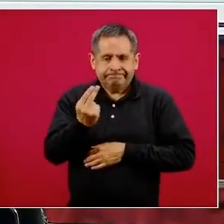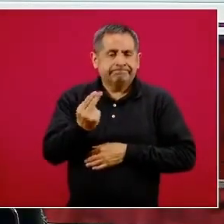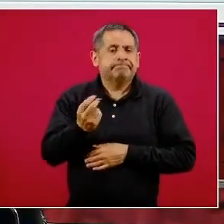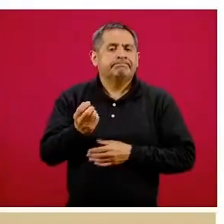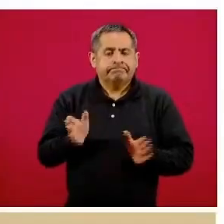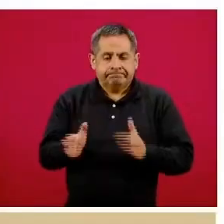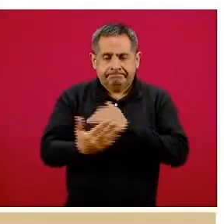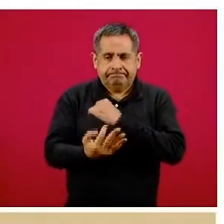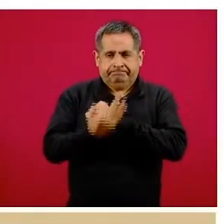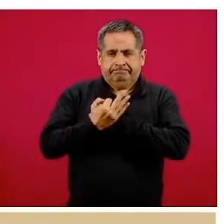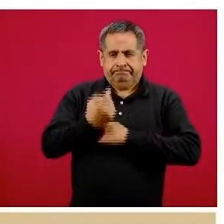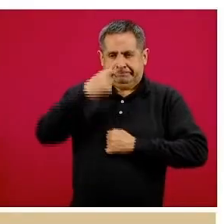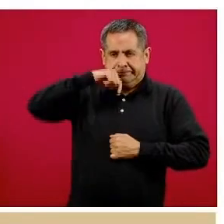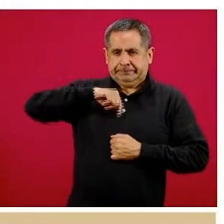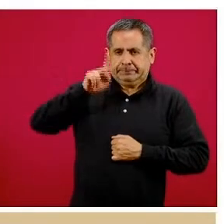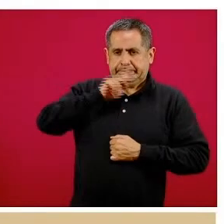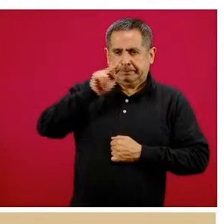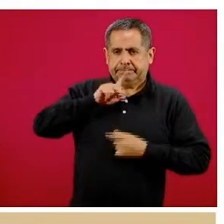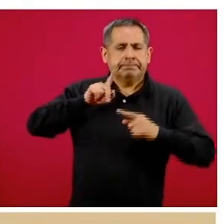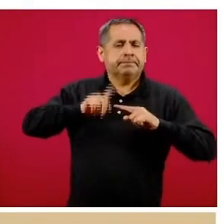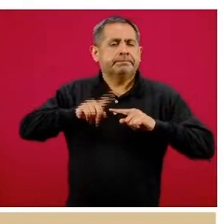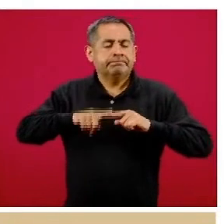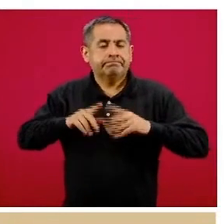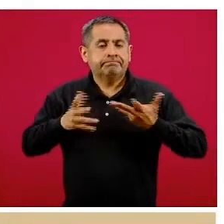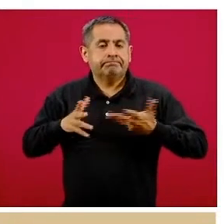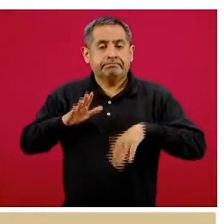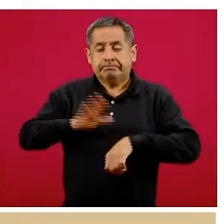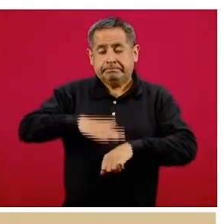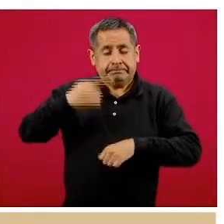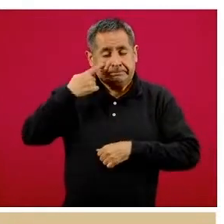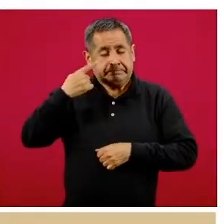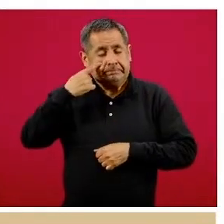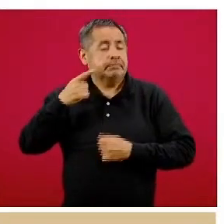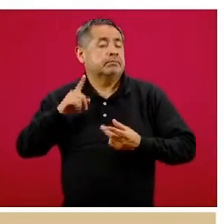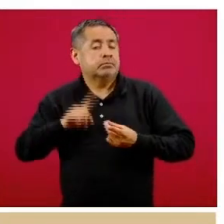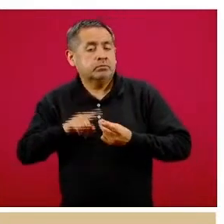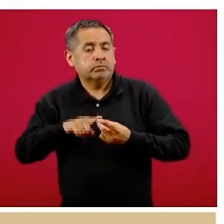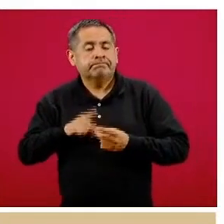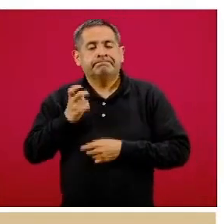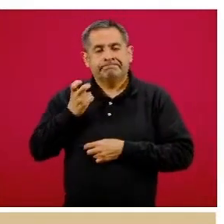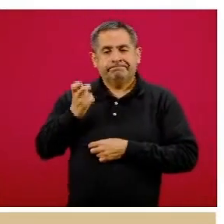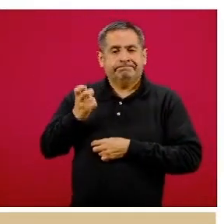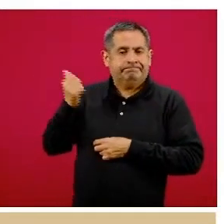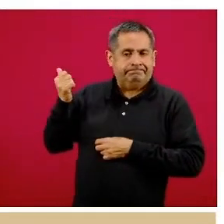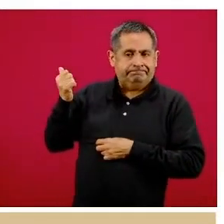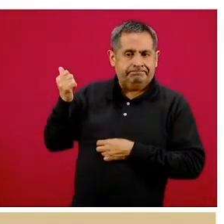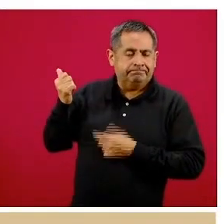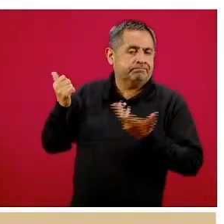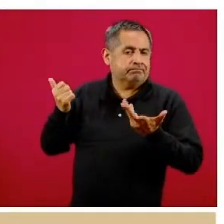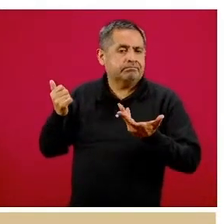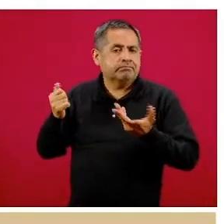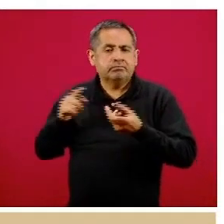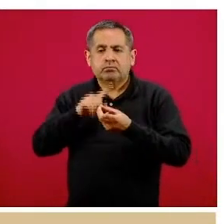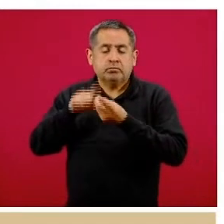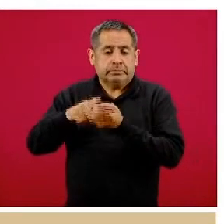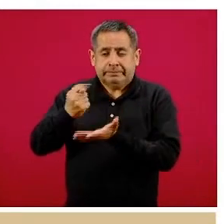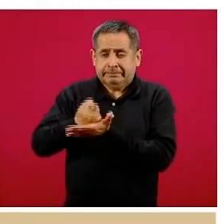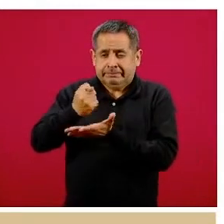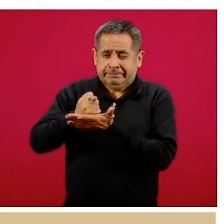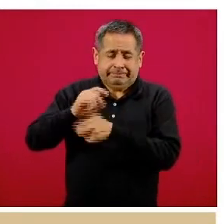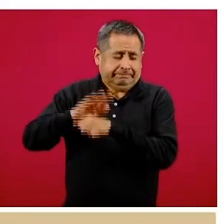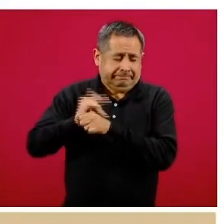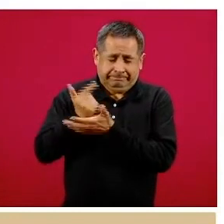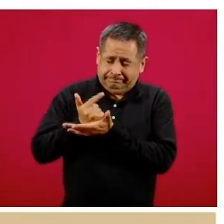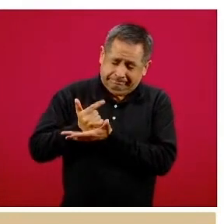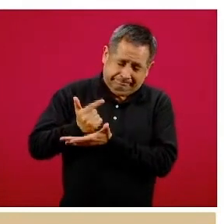respirador mecánico, son los casos más críticos, son los que probablemente están en una terapia intensiva